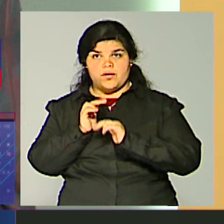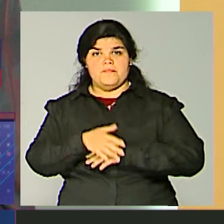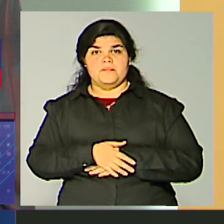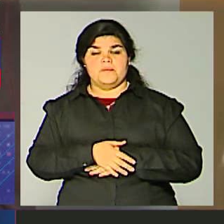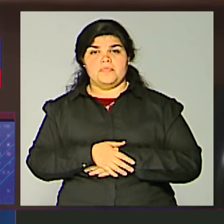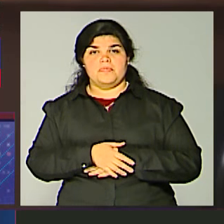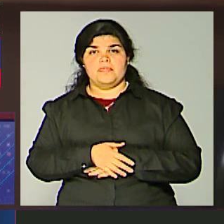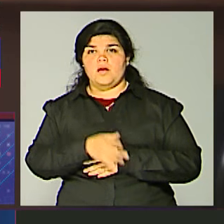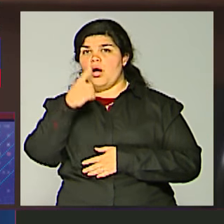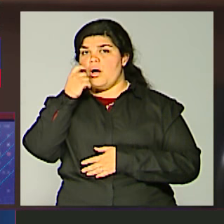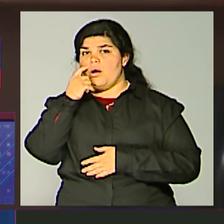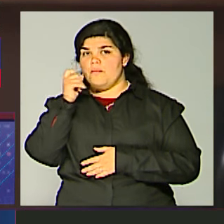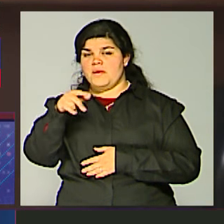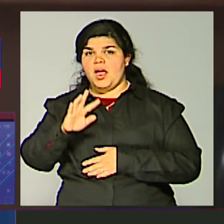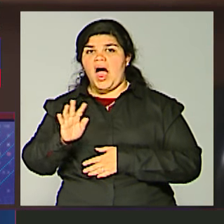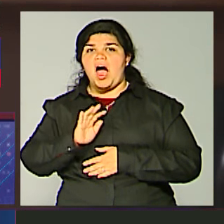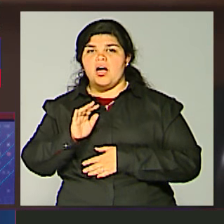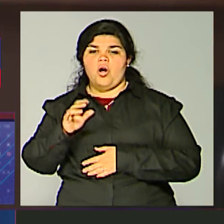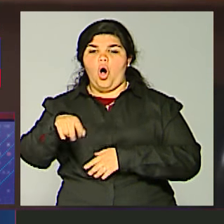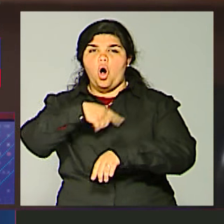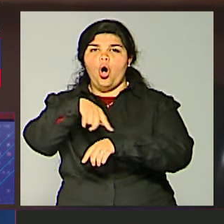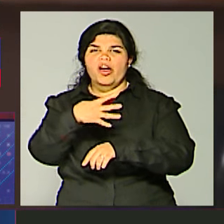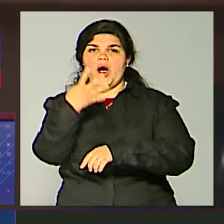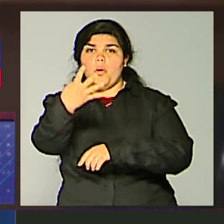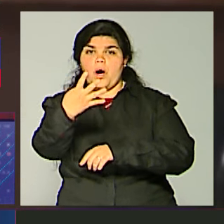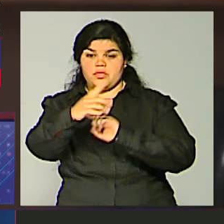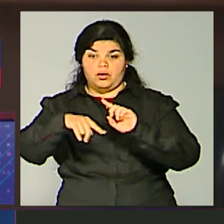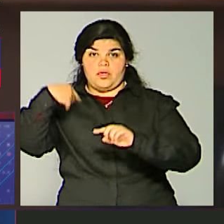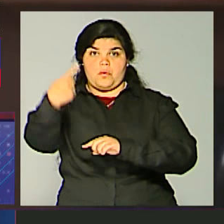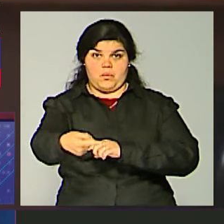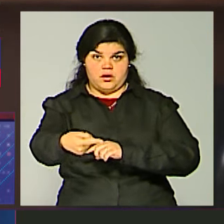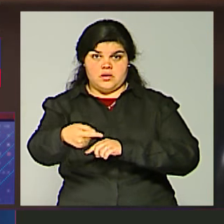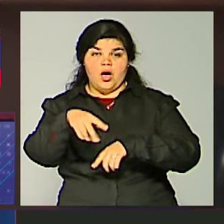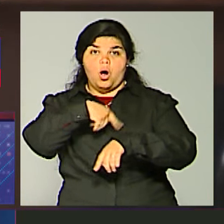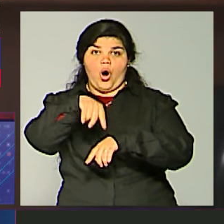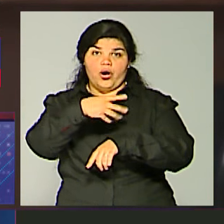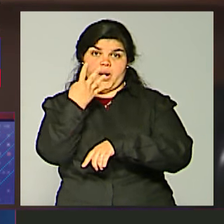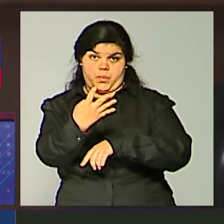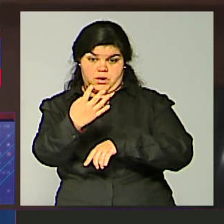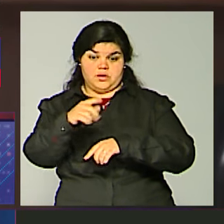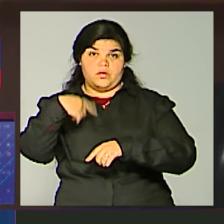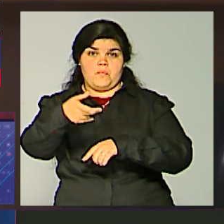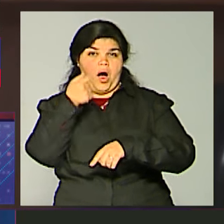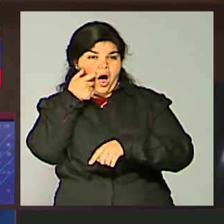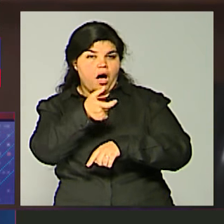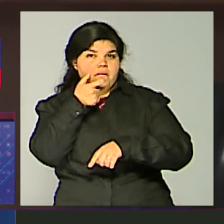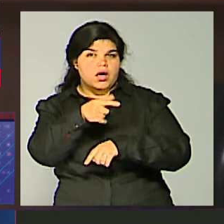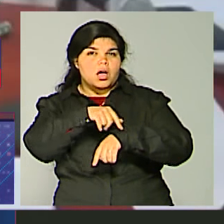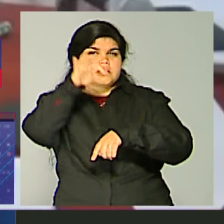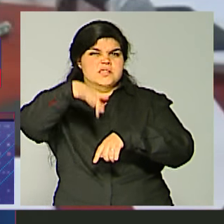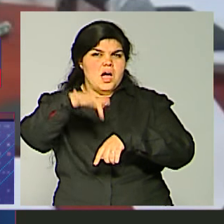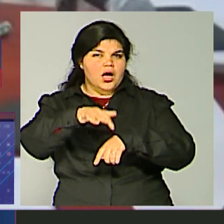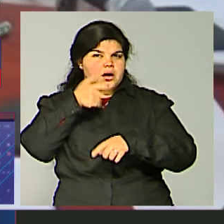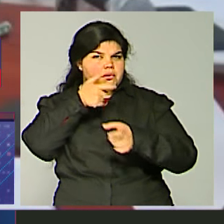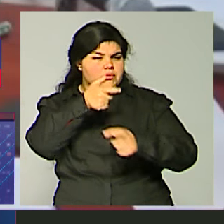hecho, 4 horas después, cuando se le toma el examen de sangre para corroborar si Silva tenía alcohol en